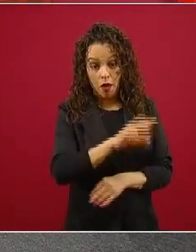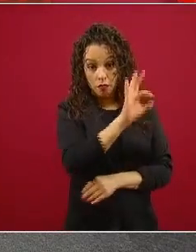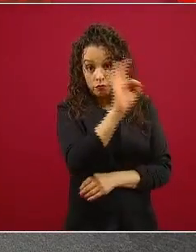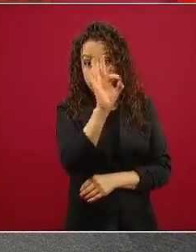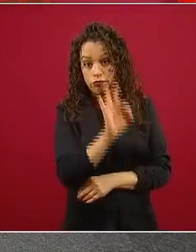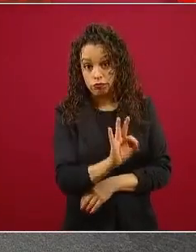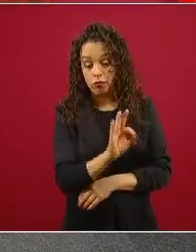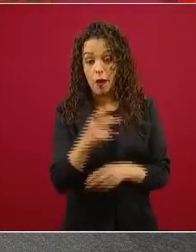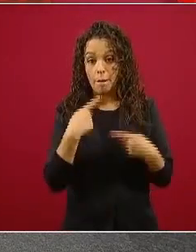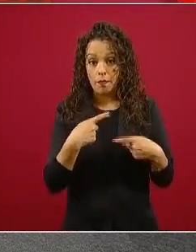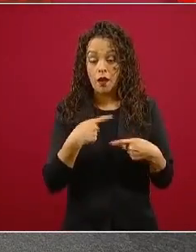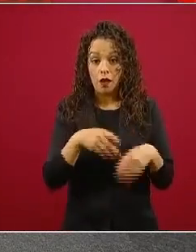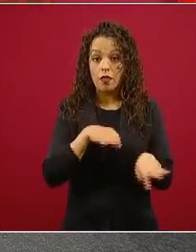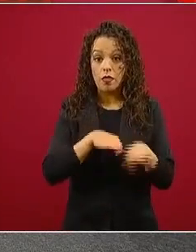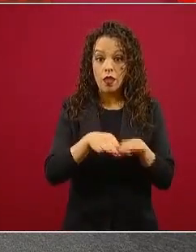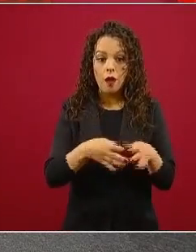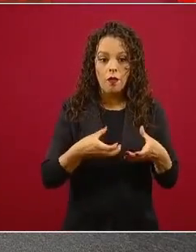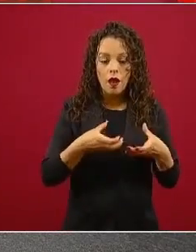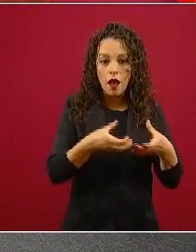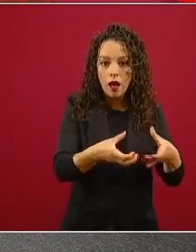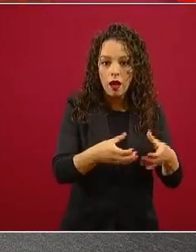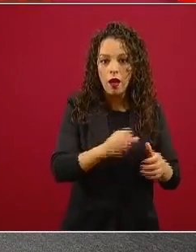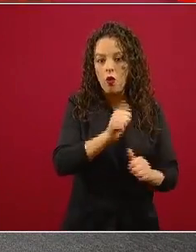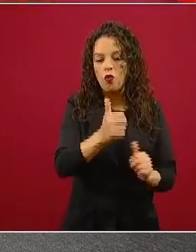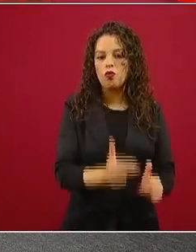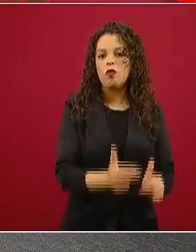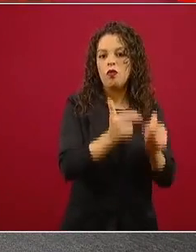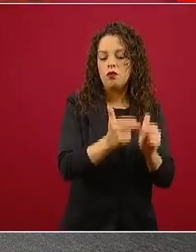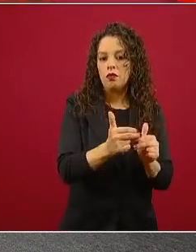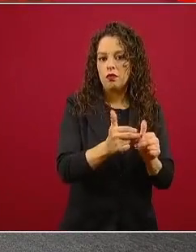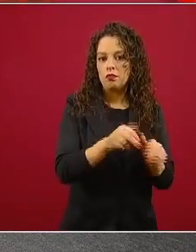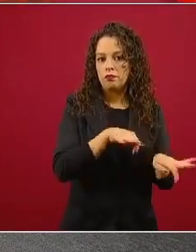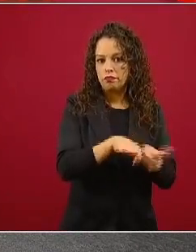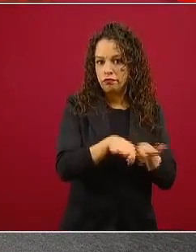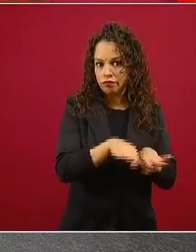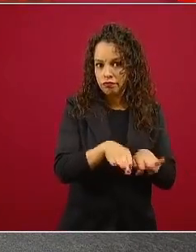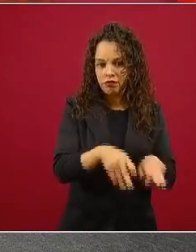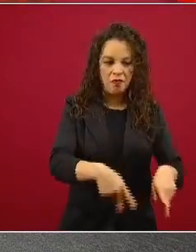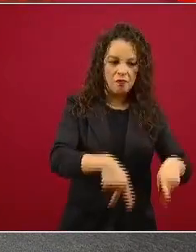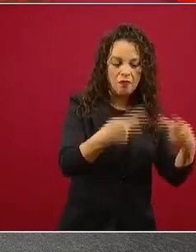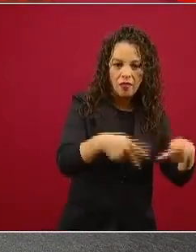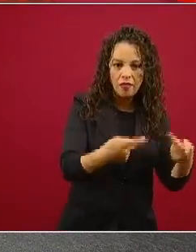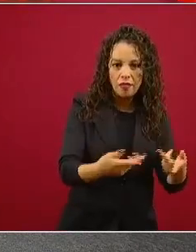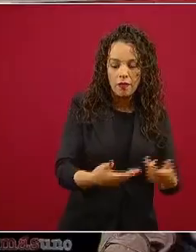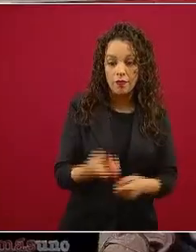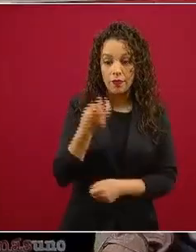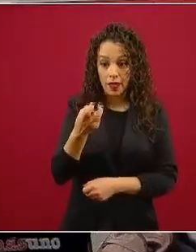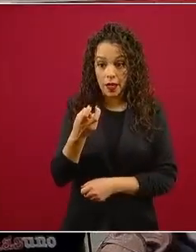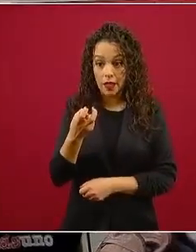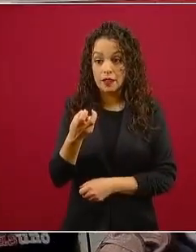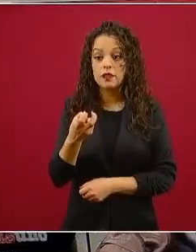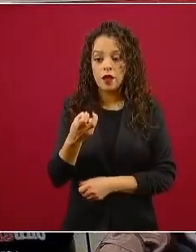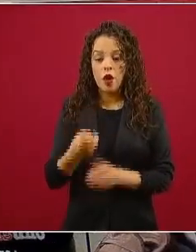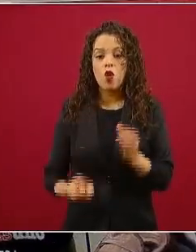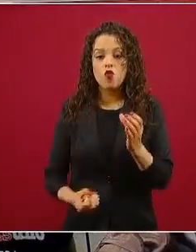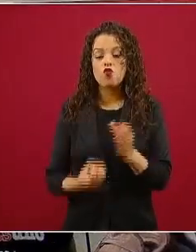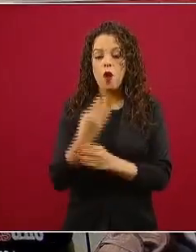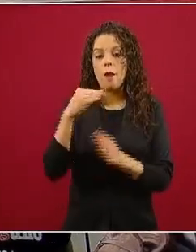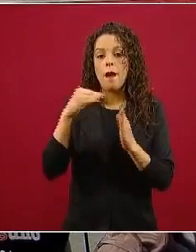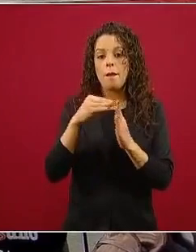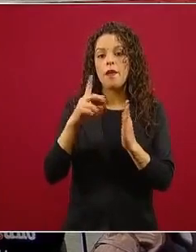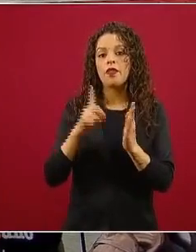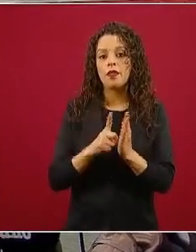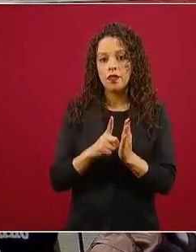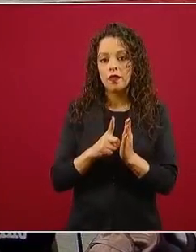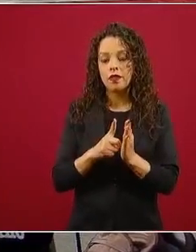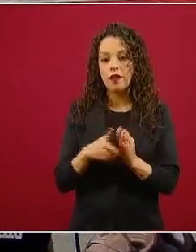economía informal. Esa es otra de las bondades del método que se está aplicando de atender de abajo